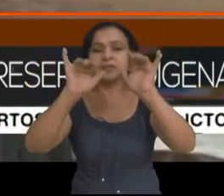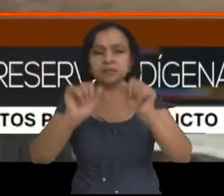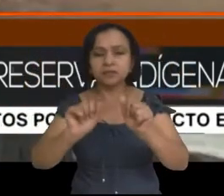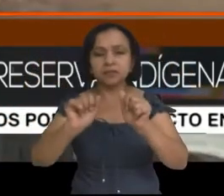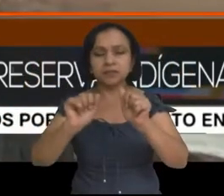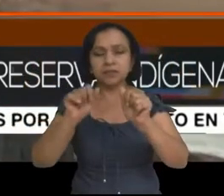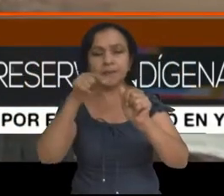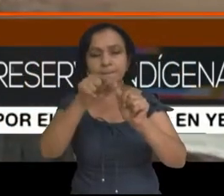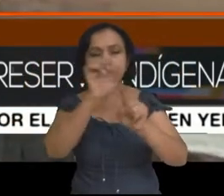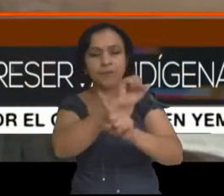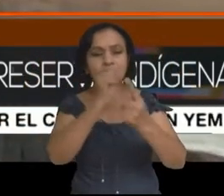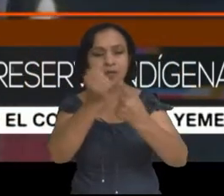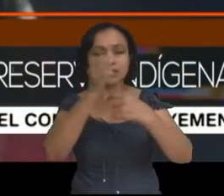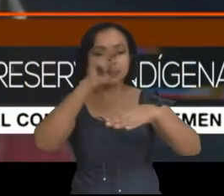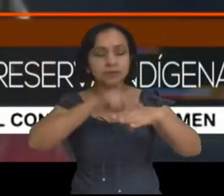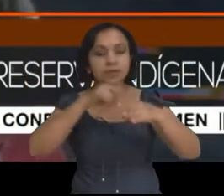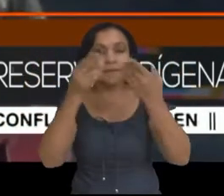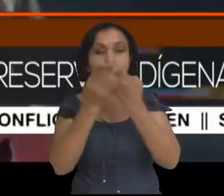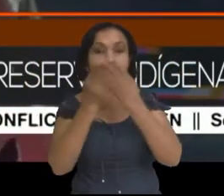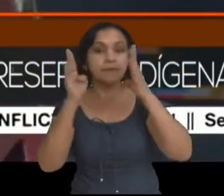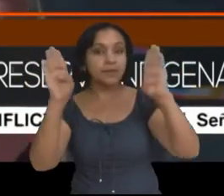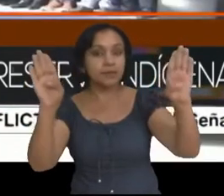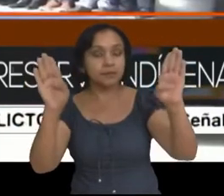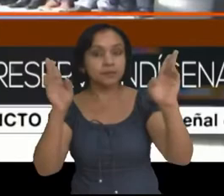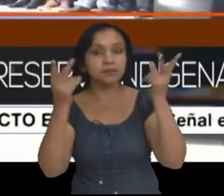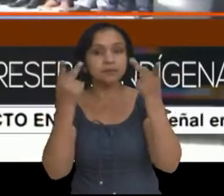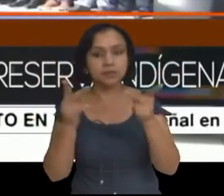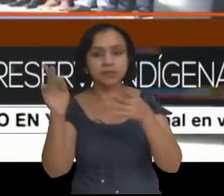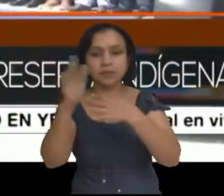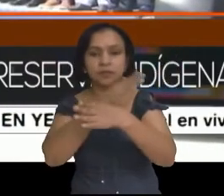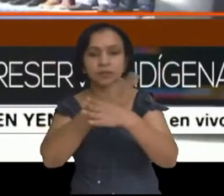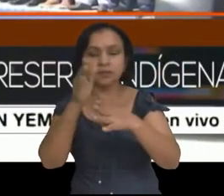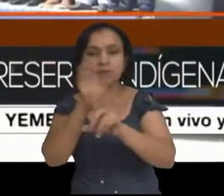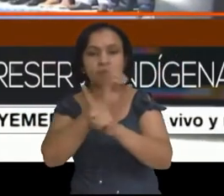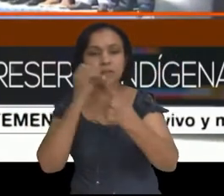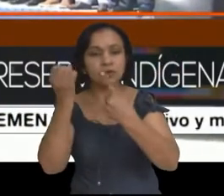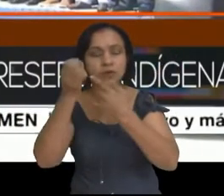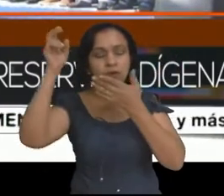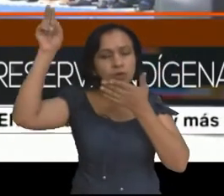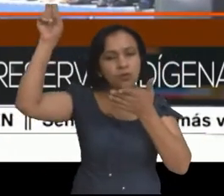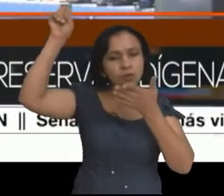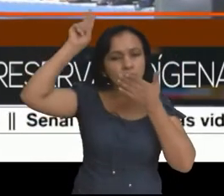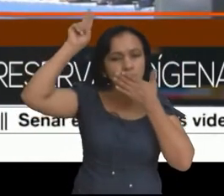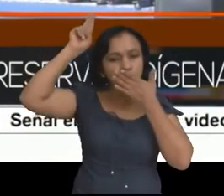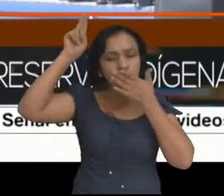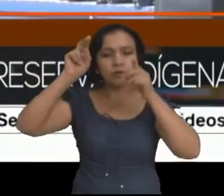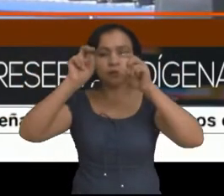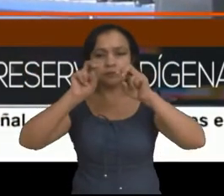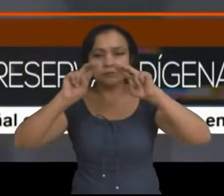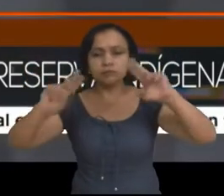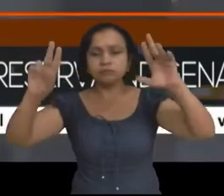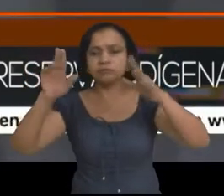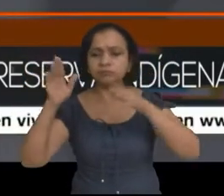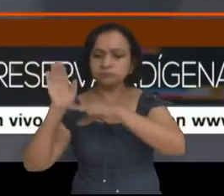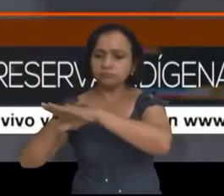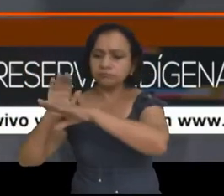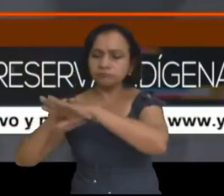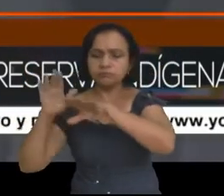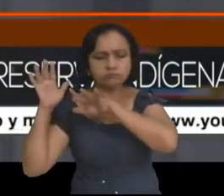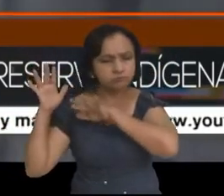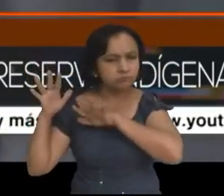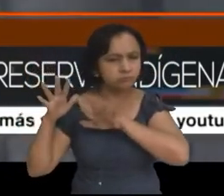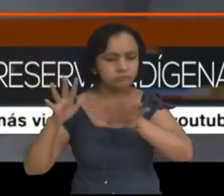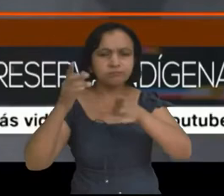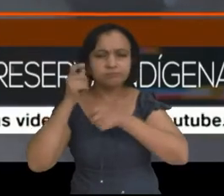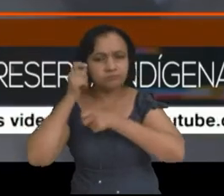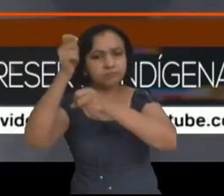el Congreso Nacional Brasilero. Sin embargo, distintas organizaciones indígenas y ambientalistas ya se han convocado para masivas